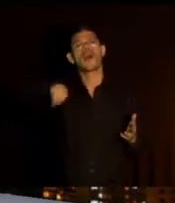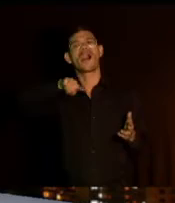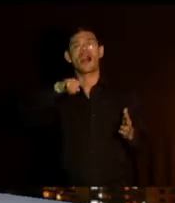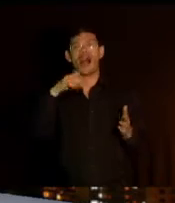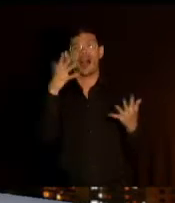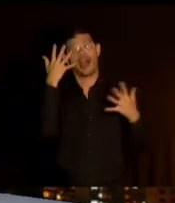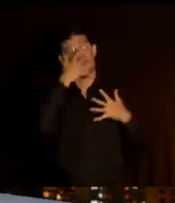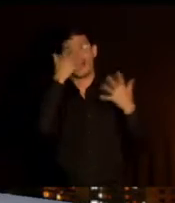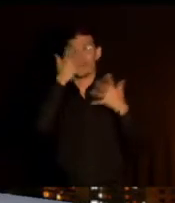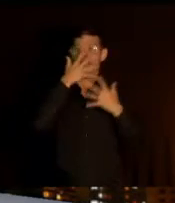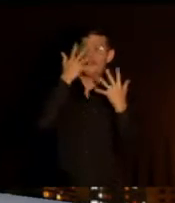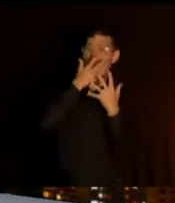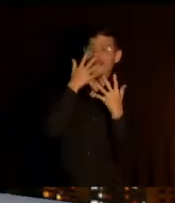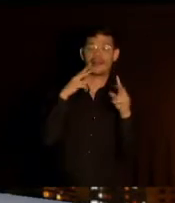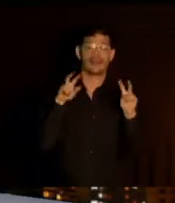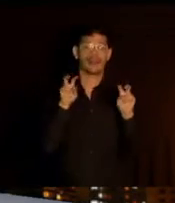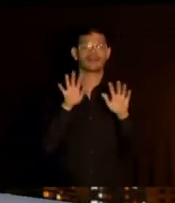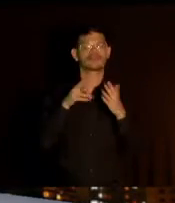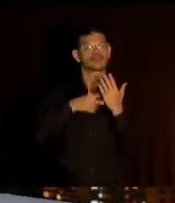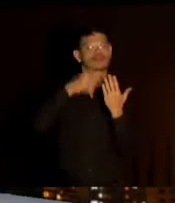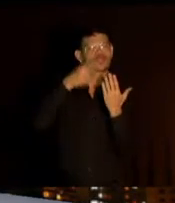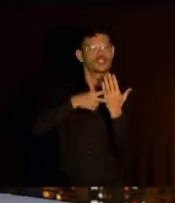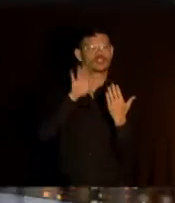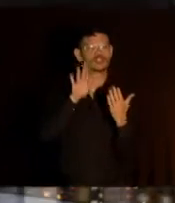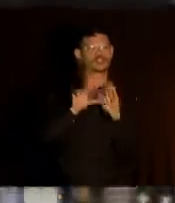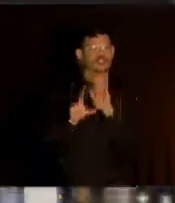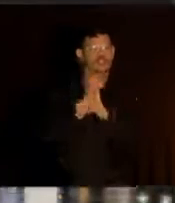en torno a lo que es el proyecto de ley del deporte paralímpico.